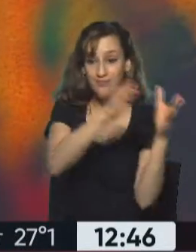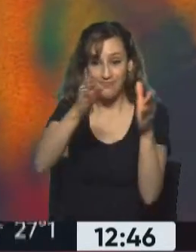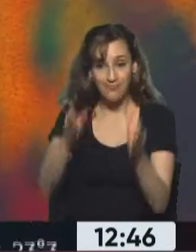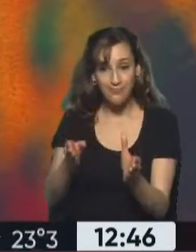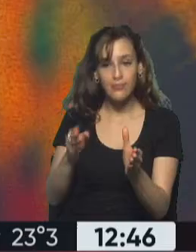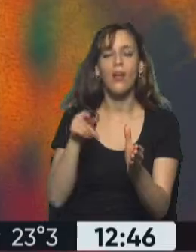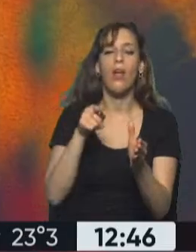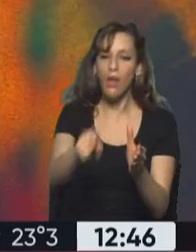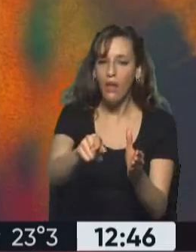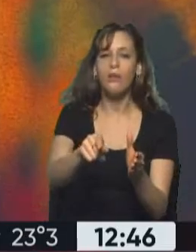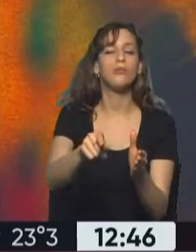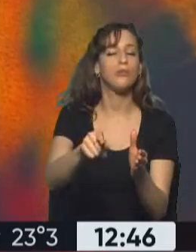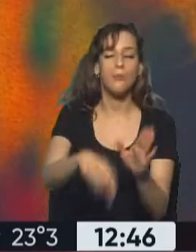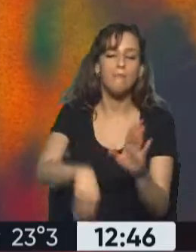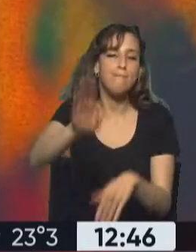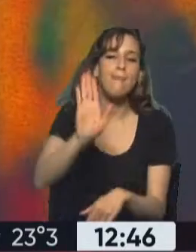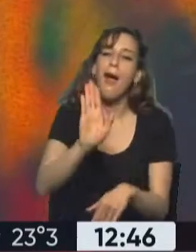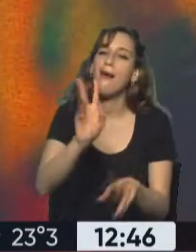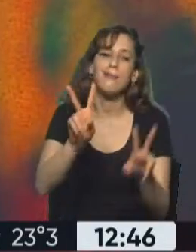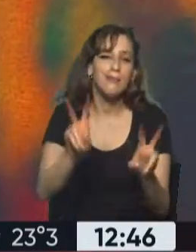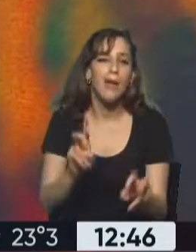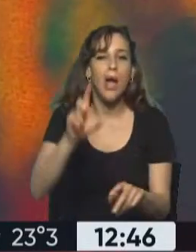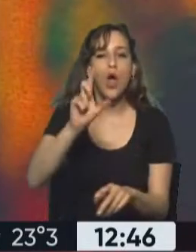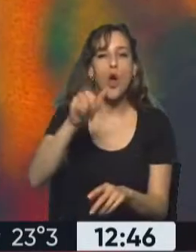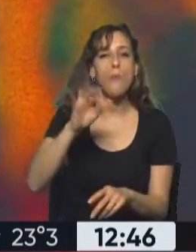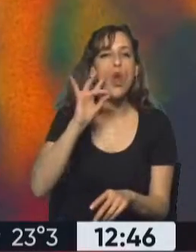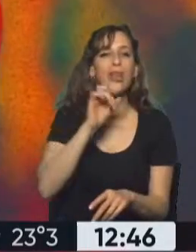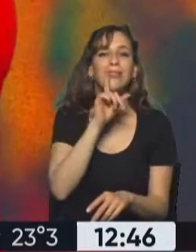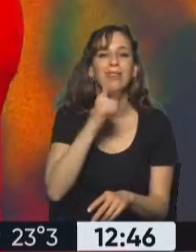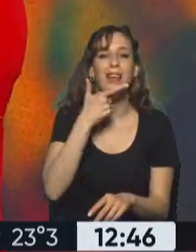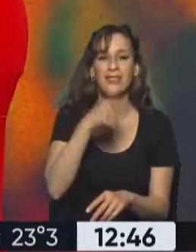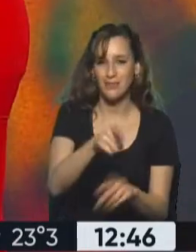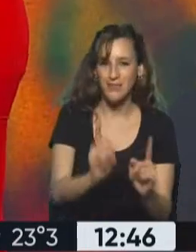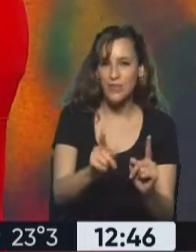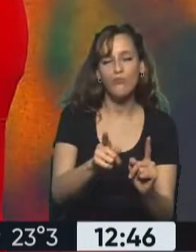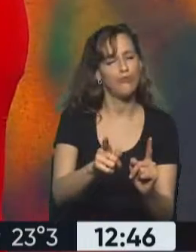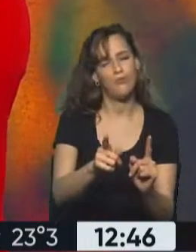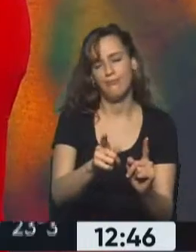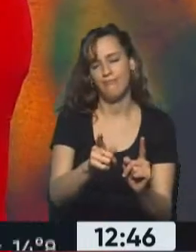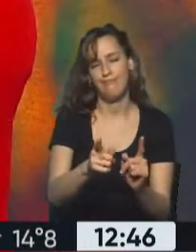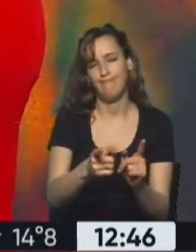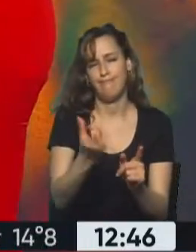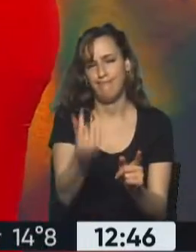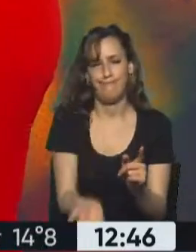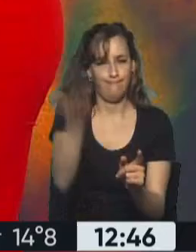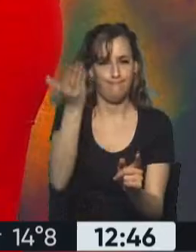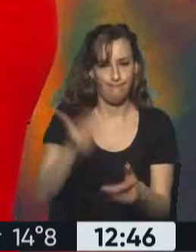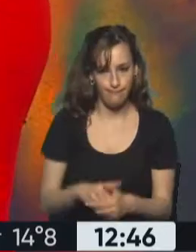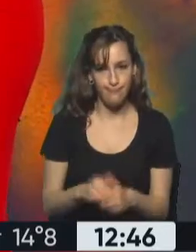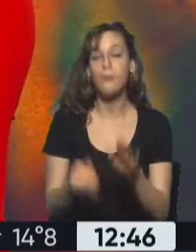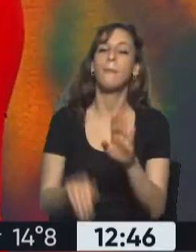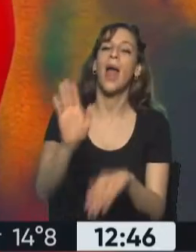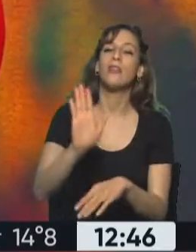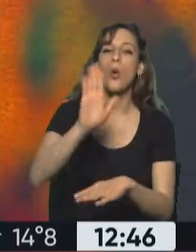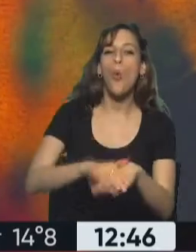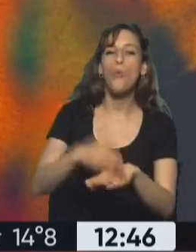fuerte componente de los aumentos de los precios de los commodities. Recordemos crisis internacional del año 2008, acá lo recordamos por otras razones, lo recordamos quizás por el conflicto